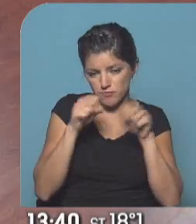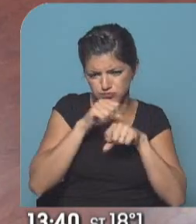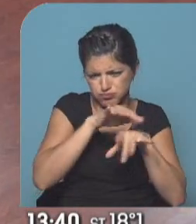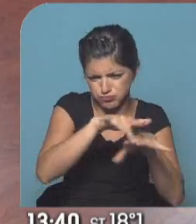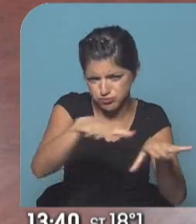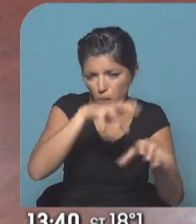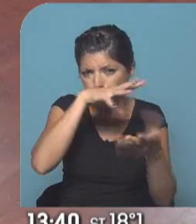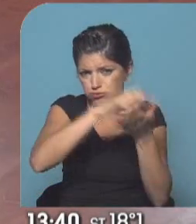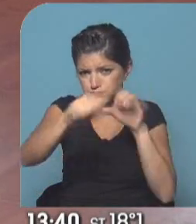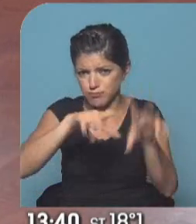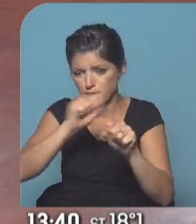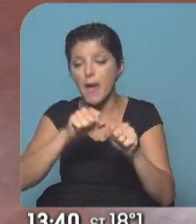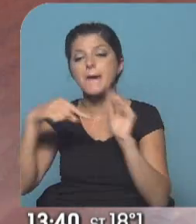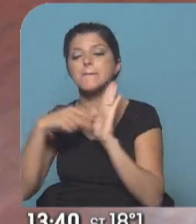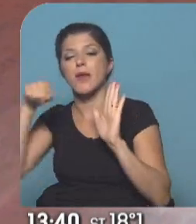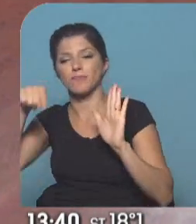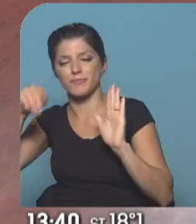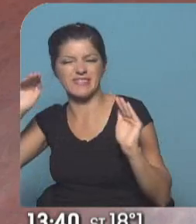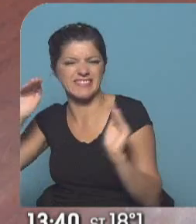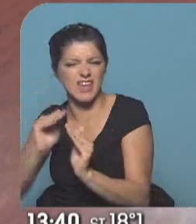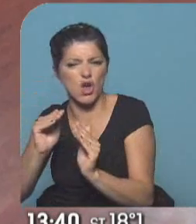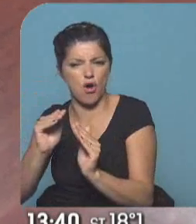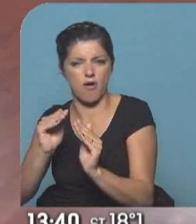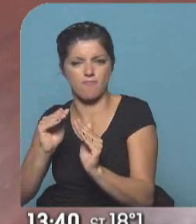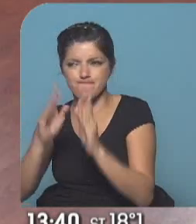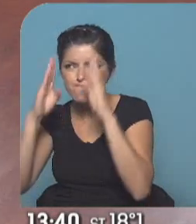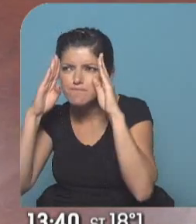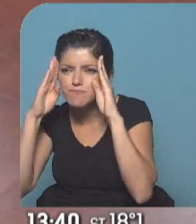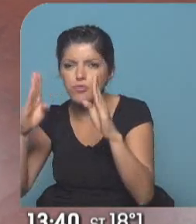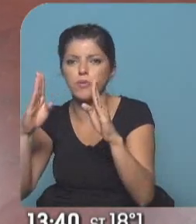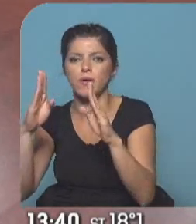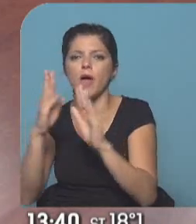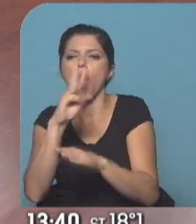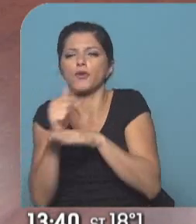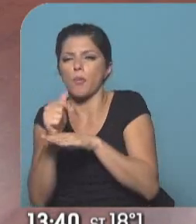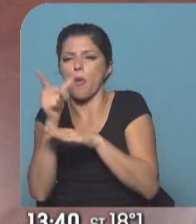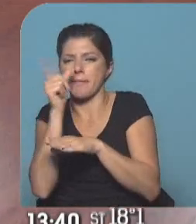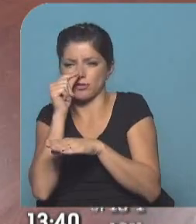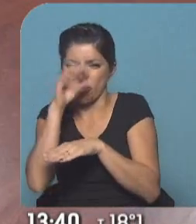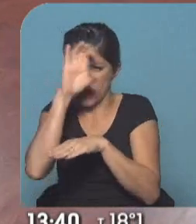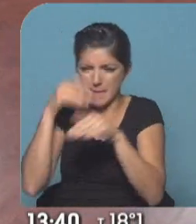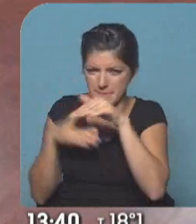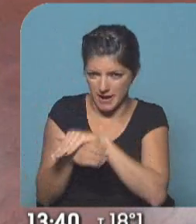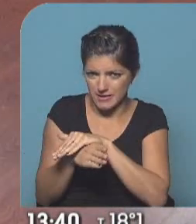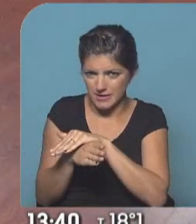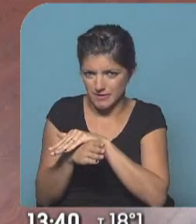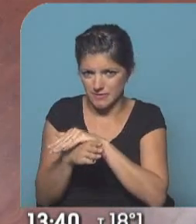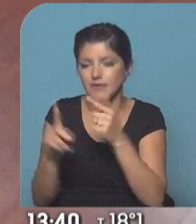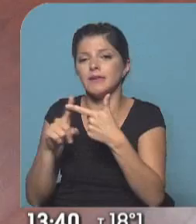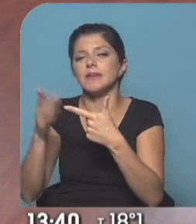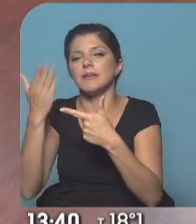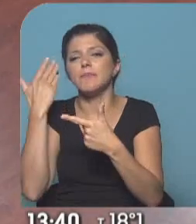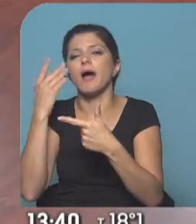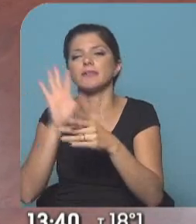en cambio el Ejército de Liberación Nacional más chico, más centrado en el boicot a la industria petrolera y minera y más dogmático, con más presencia